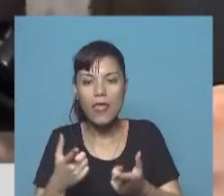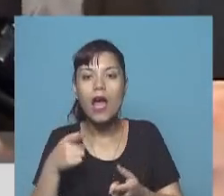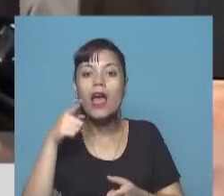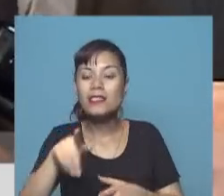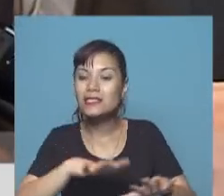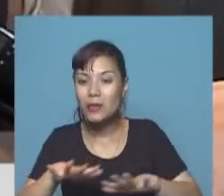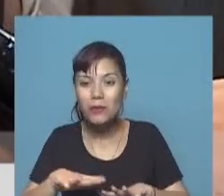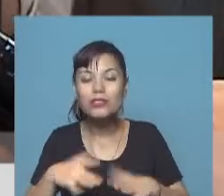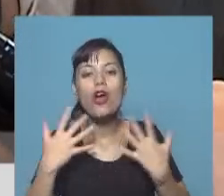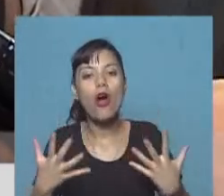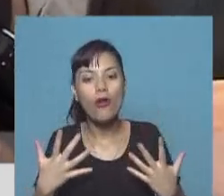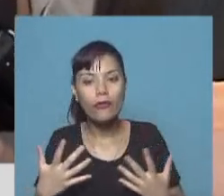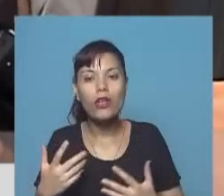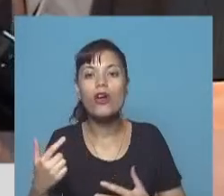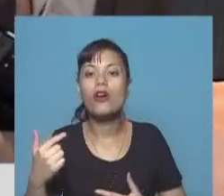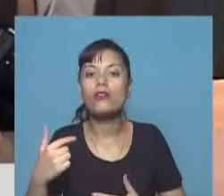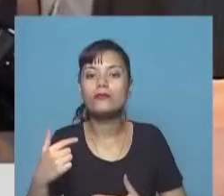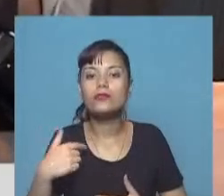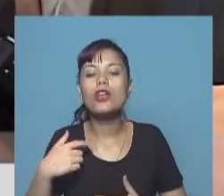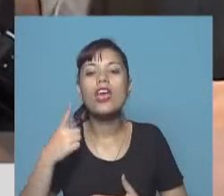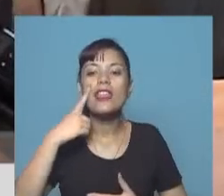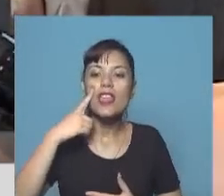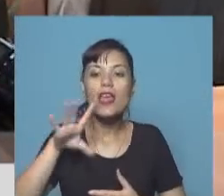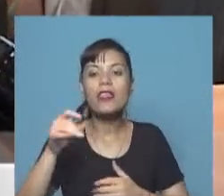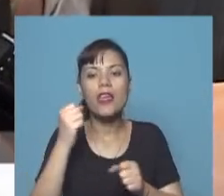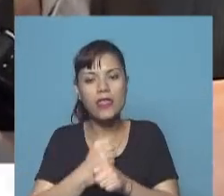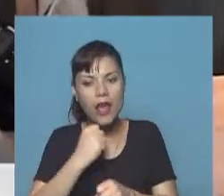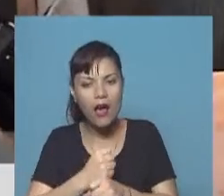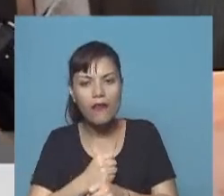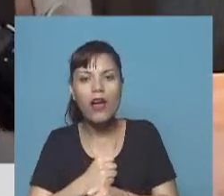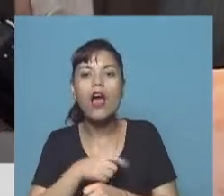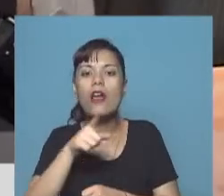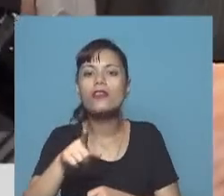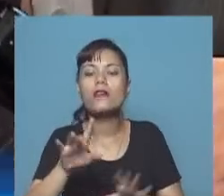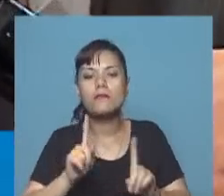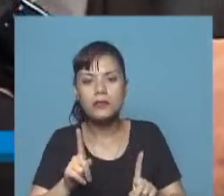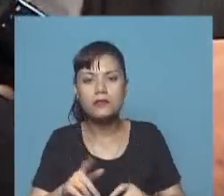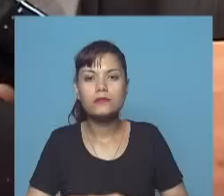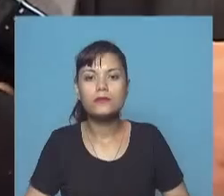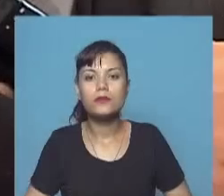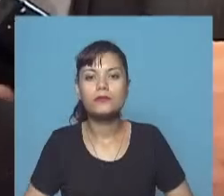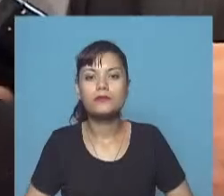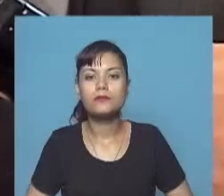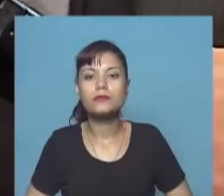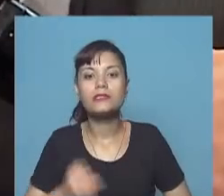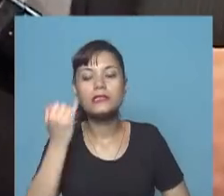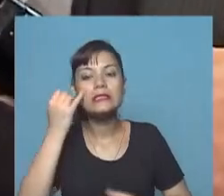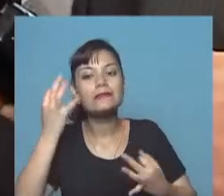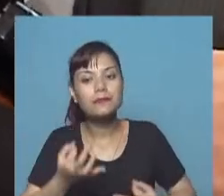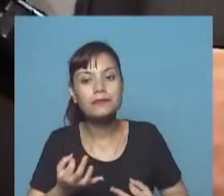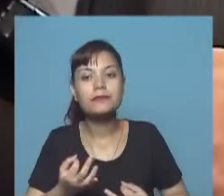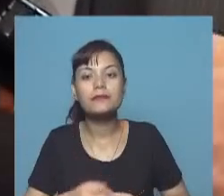tipo de situación, obviamente estamos con el intendente electo trabajando en esta cuestión y